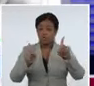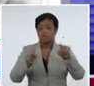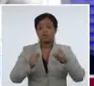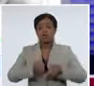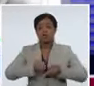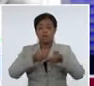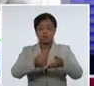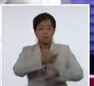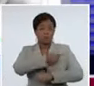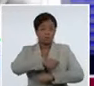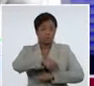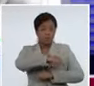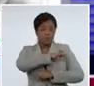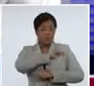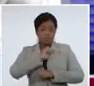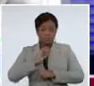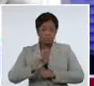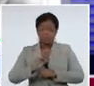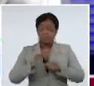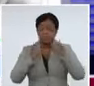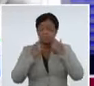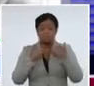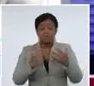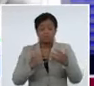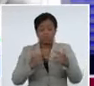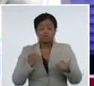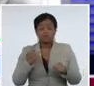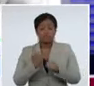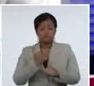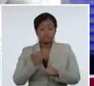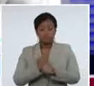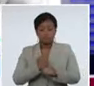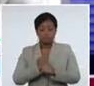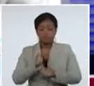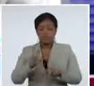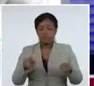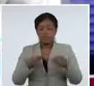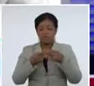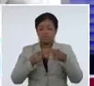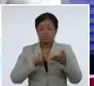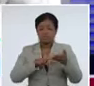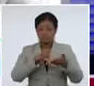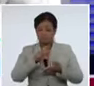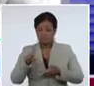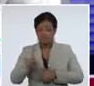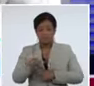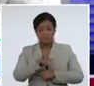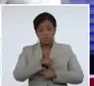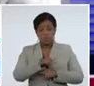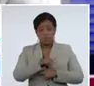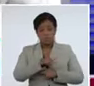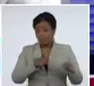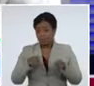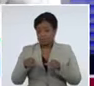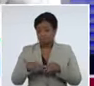nuestro país en discusión en este segundo pleno del partido. También ha estado